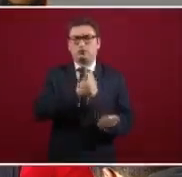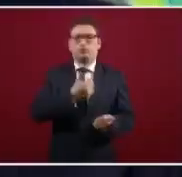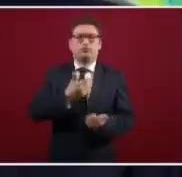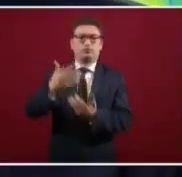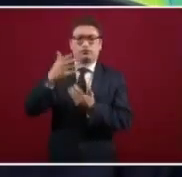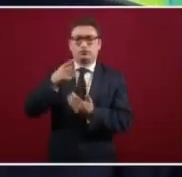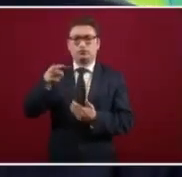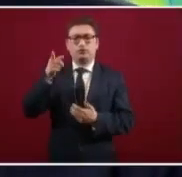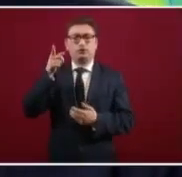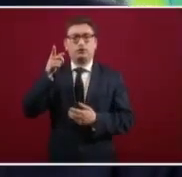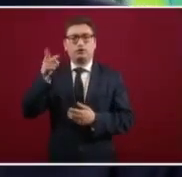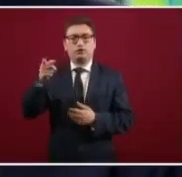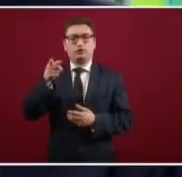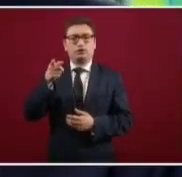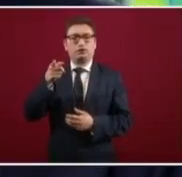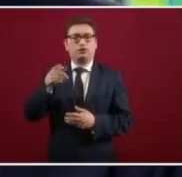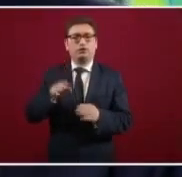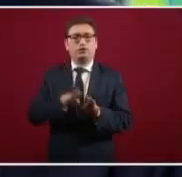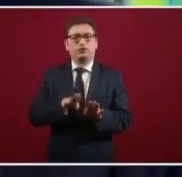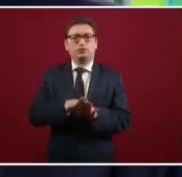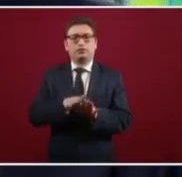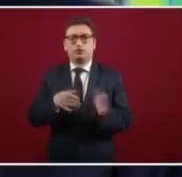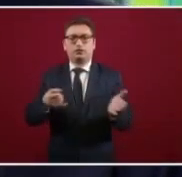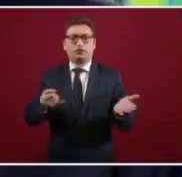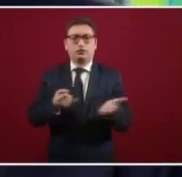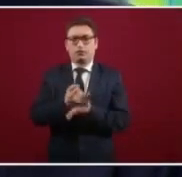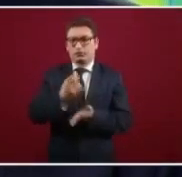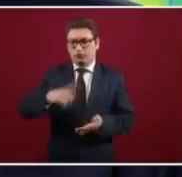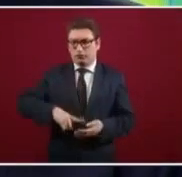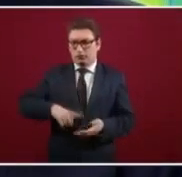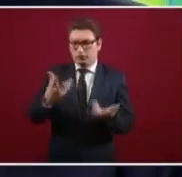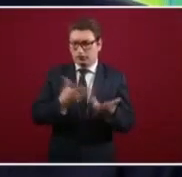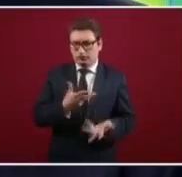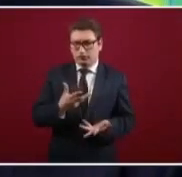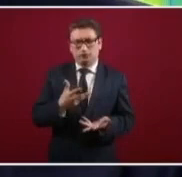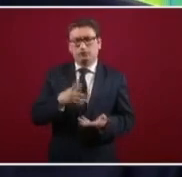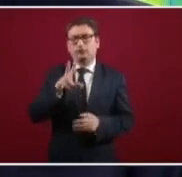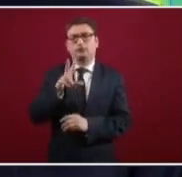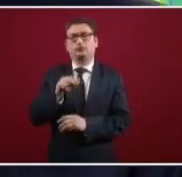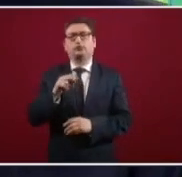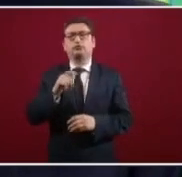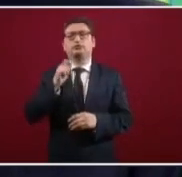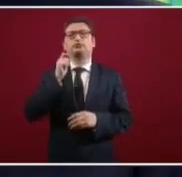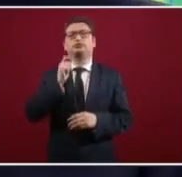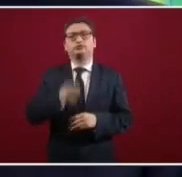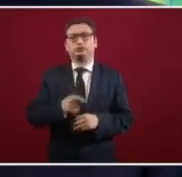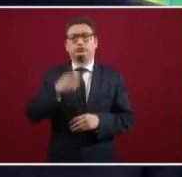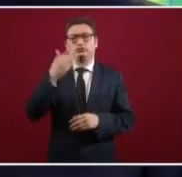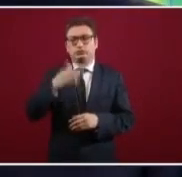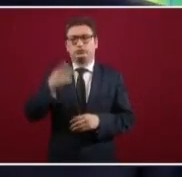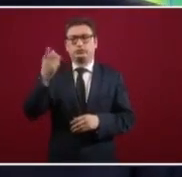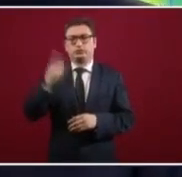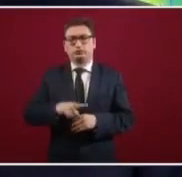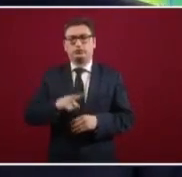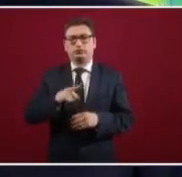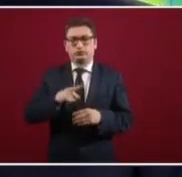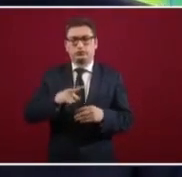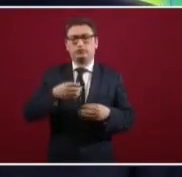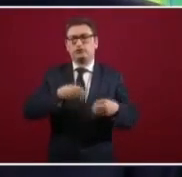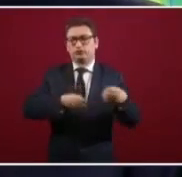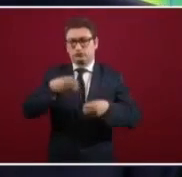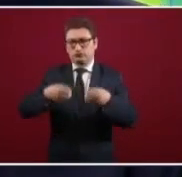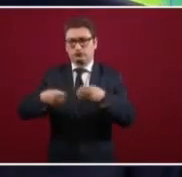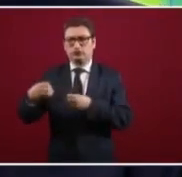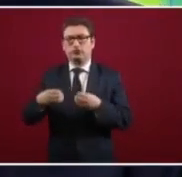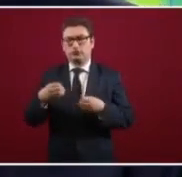una decisión administrativa del gobierno es producto de una orden judicial